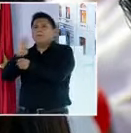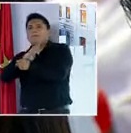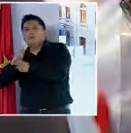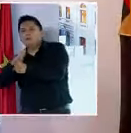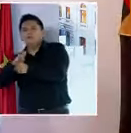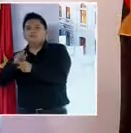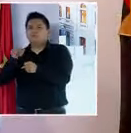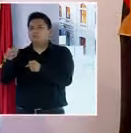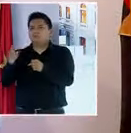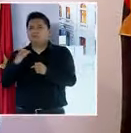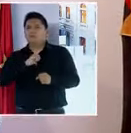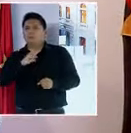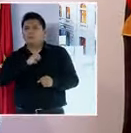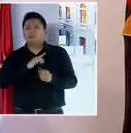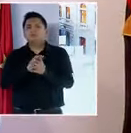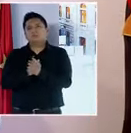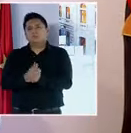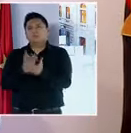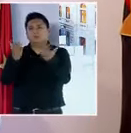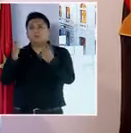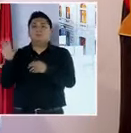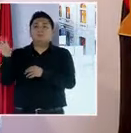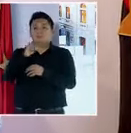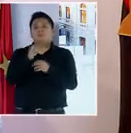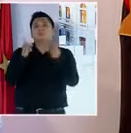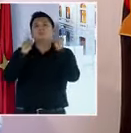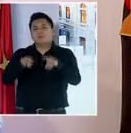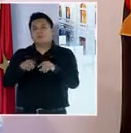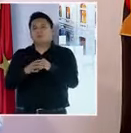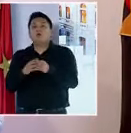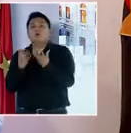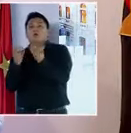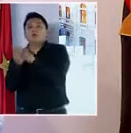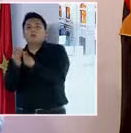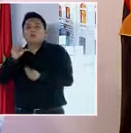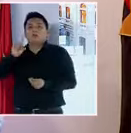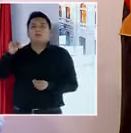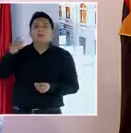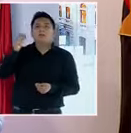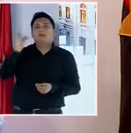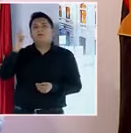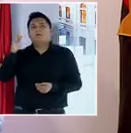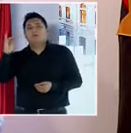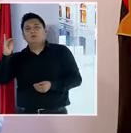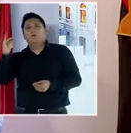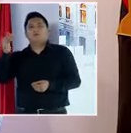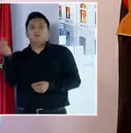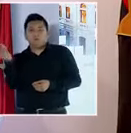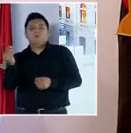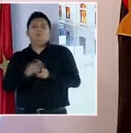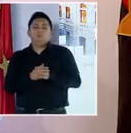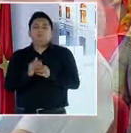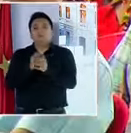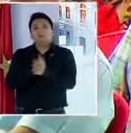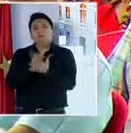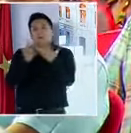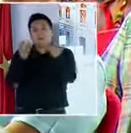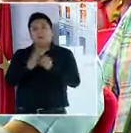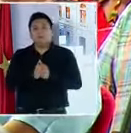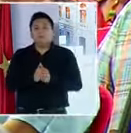a los representantes y miembros de la comunidad LGTBIQ, a los presidentes de las juntas de acción